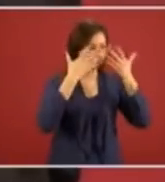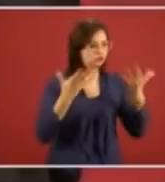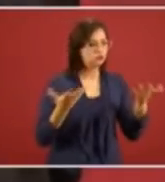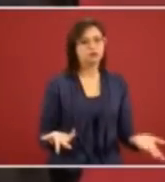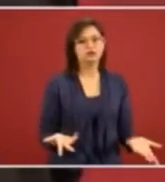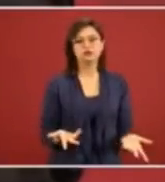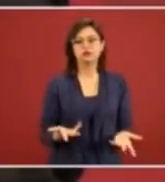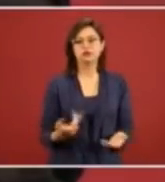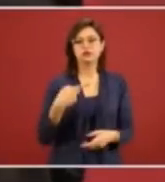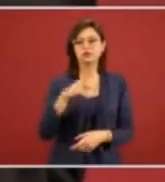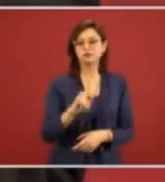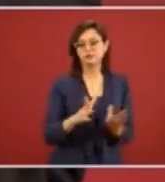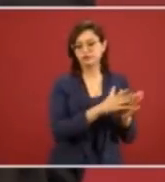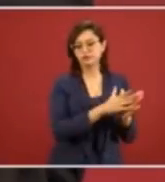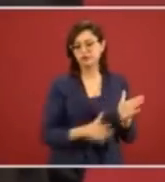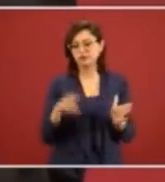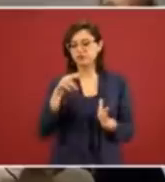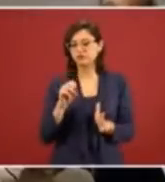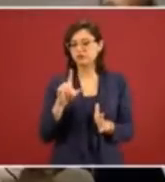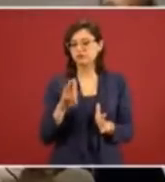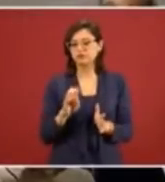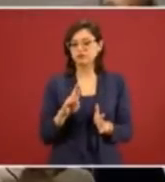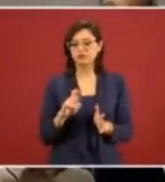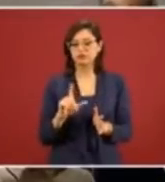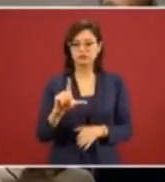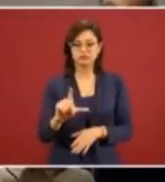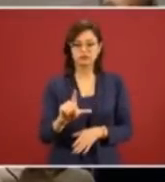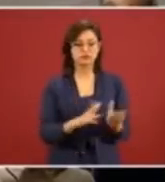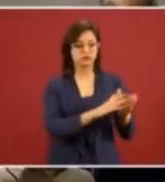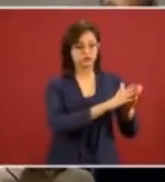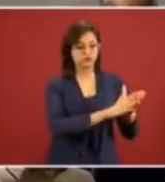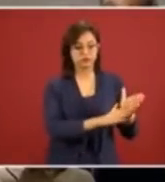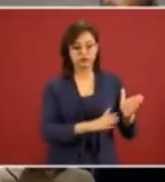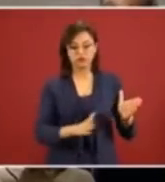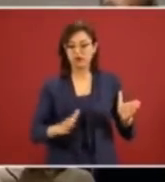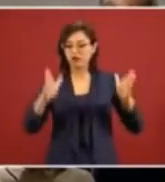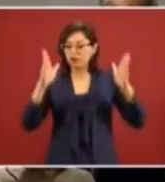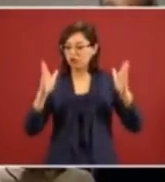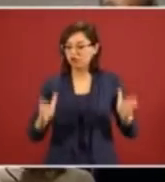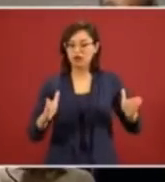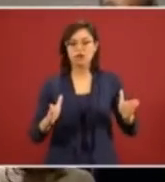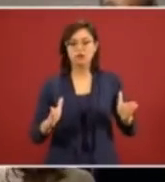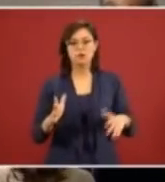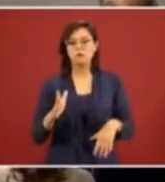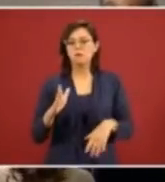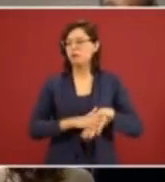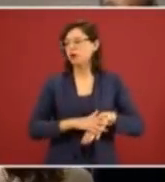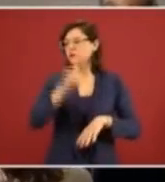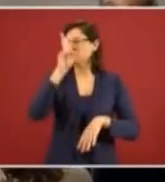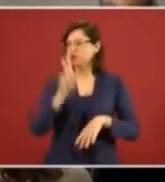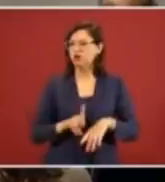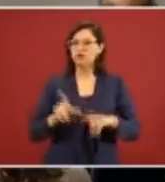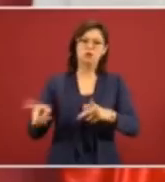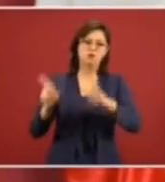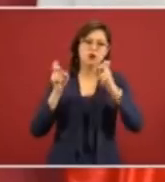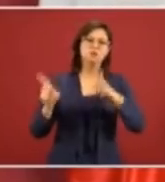Pero durante el periodo neoliberal, lo repito, es cuando más han saqueado a México.